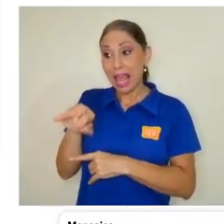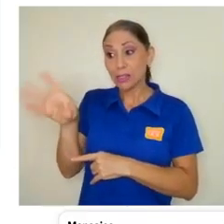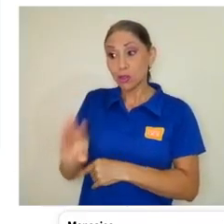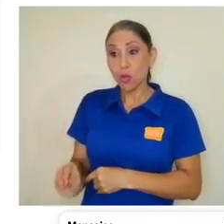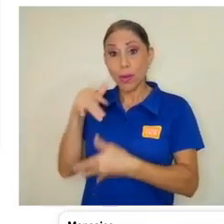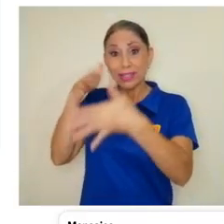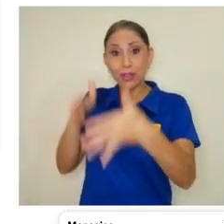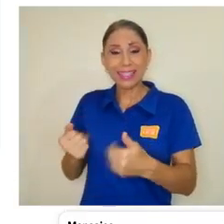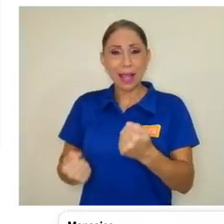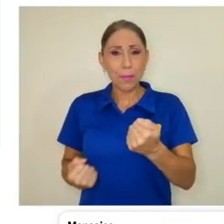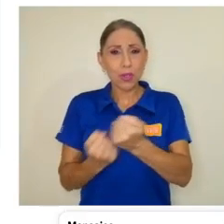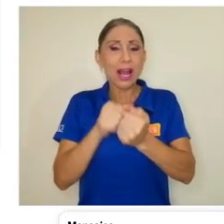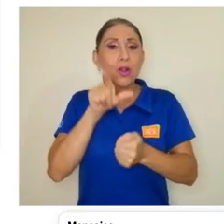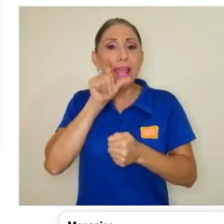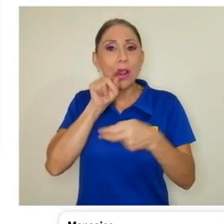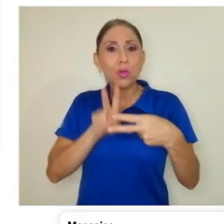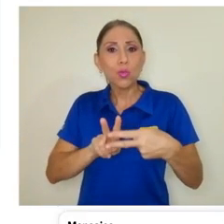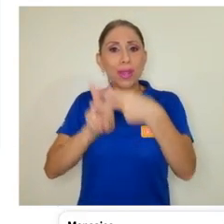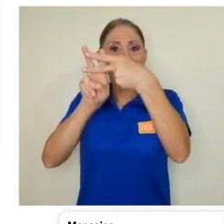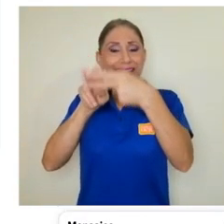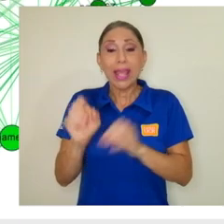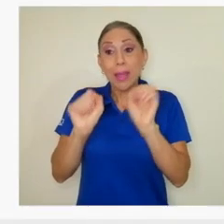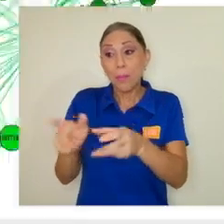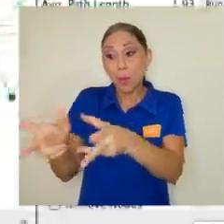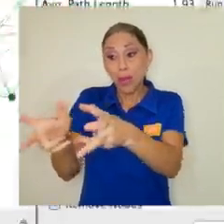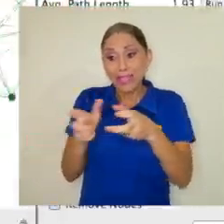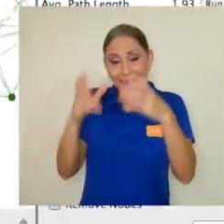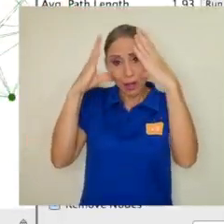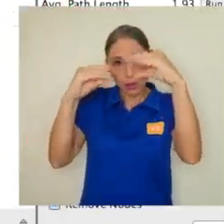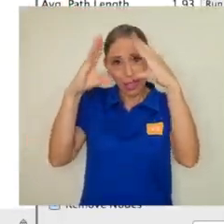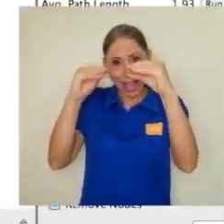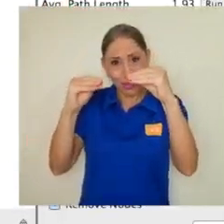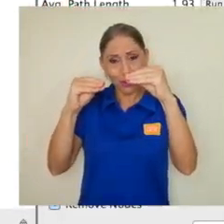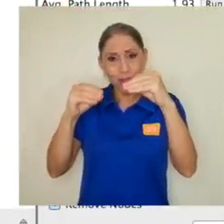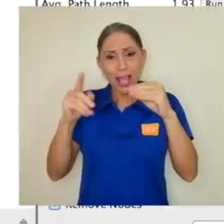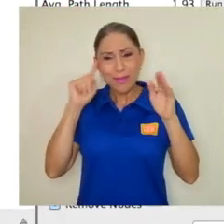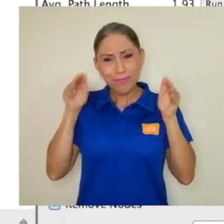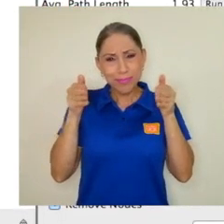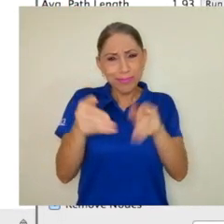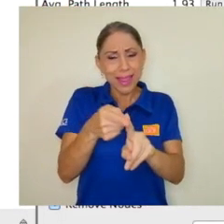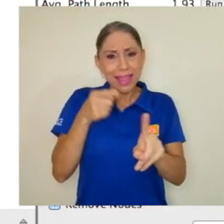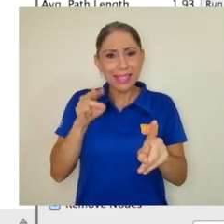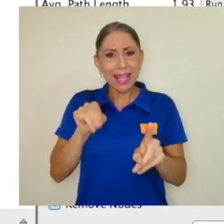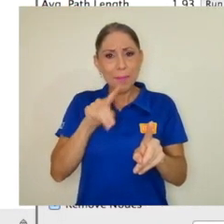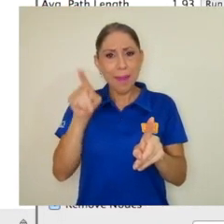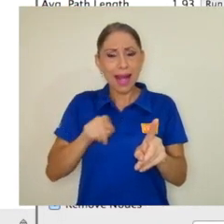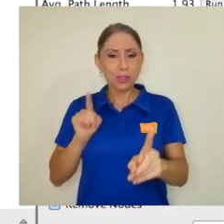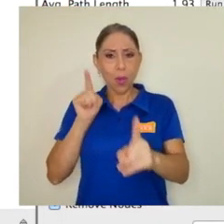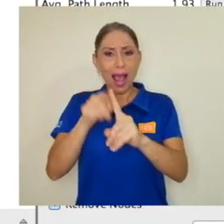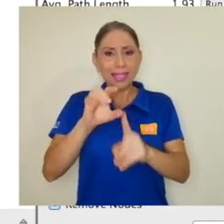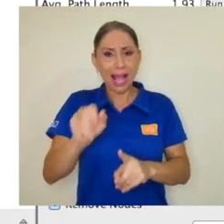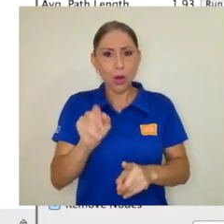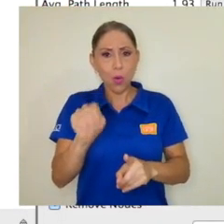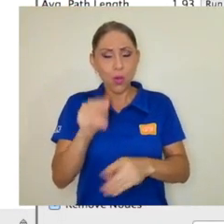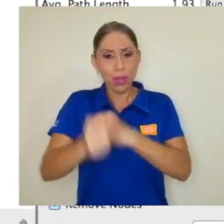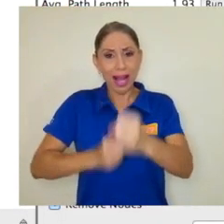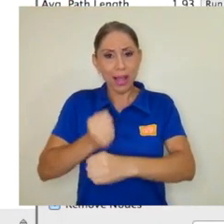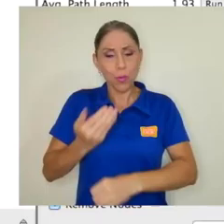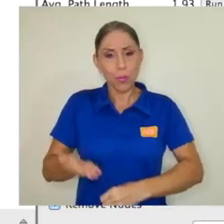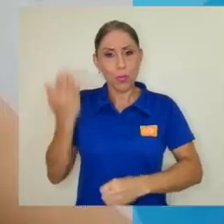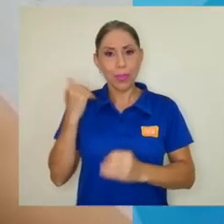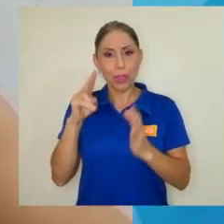se apoyaron en la cuenta de Twitter de esta institución para identificar quiénes encabezaban e influían en la opinión pública del país en temas